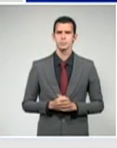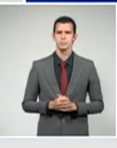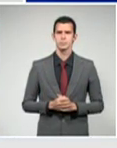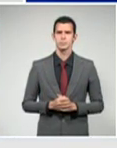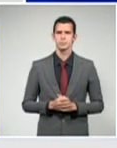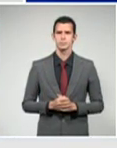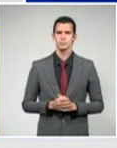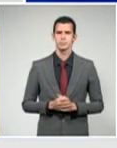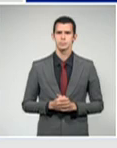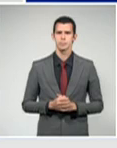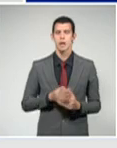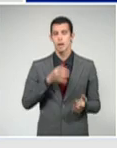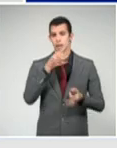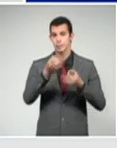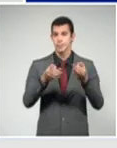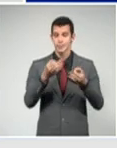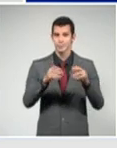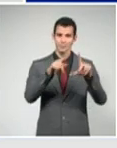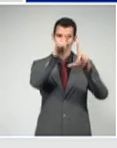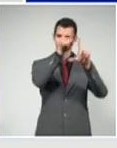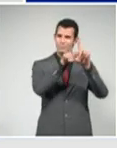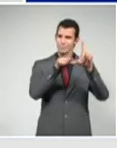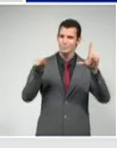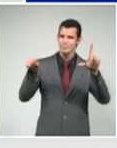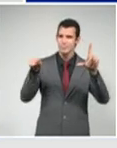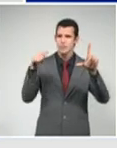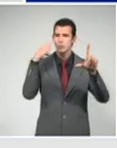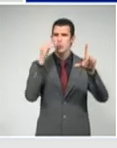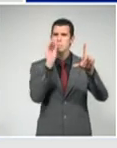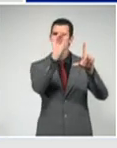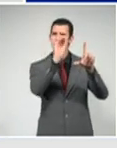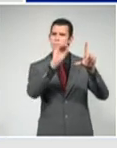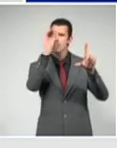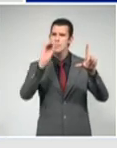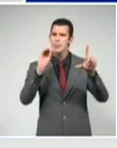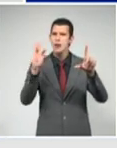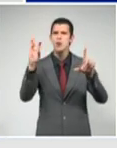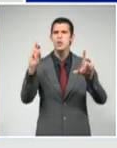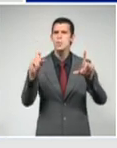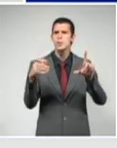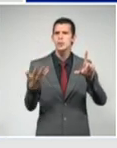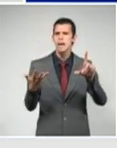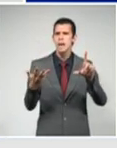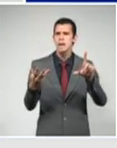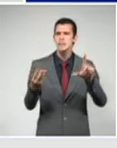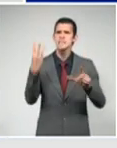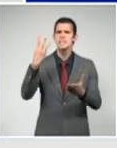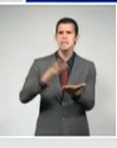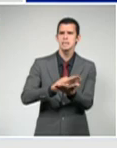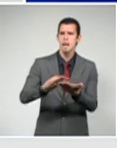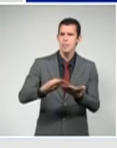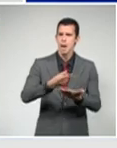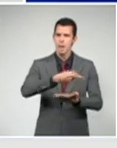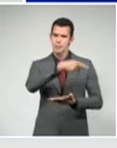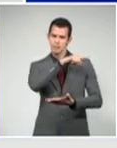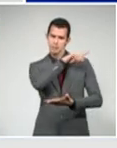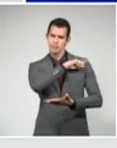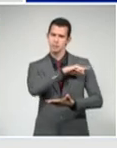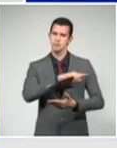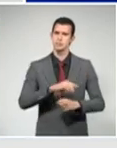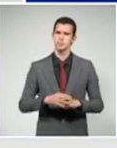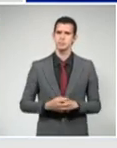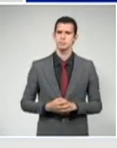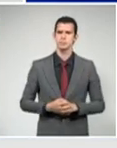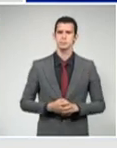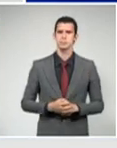de las últimas 3 semanas. Y se expresa mediante curvas